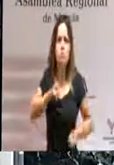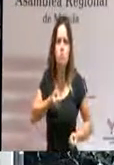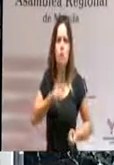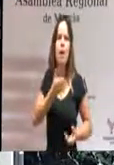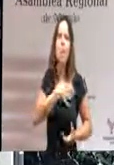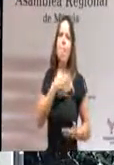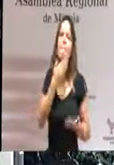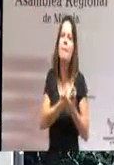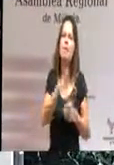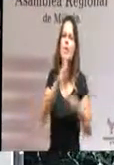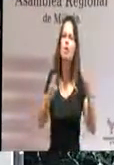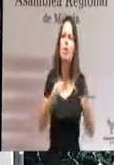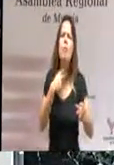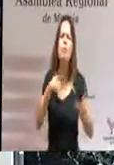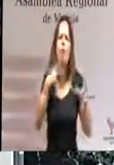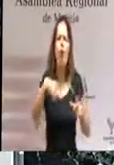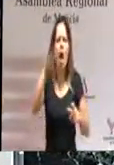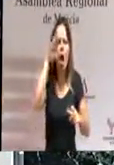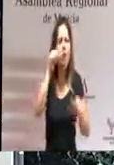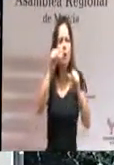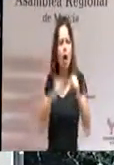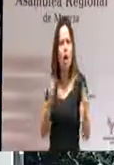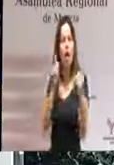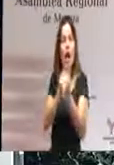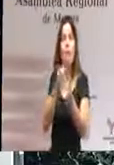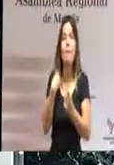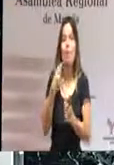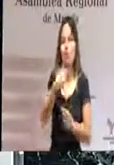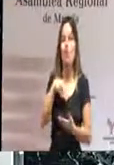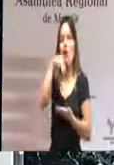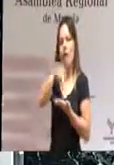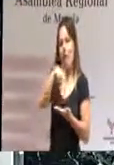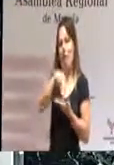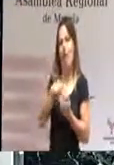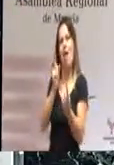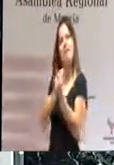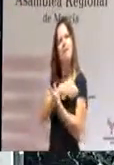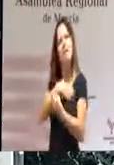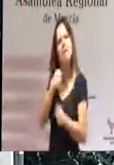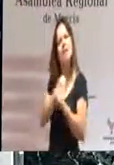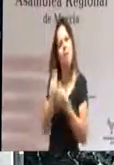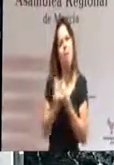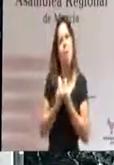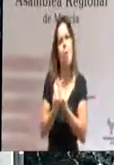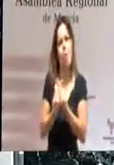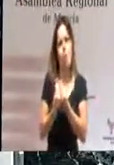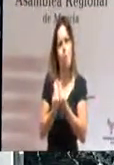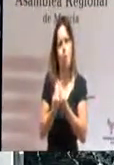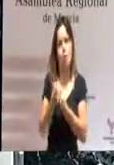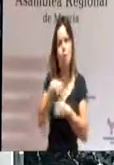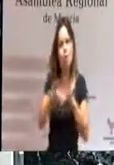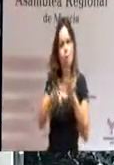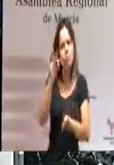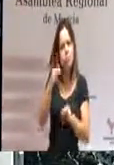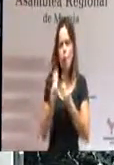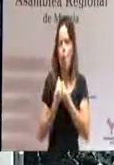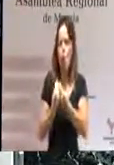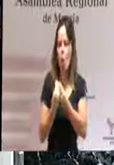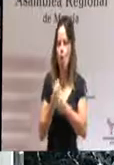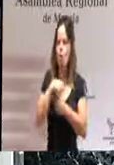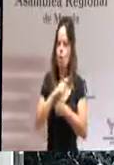demandando interlocutores que les escucharan. Y ahí estábamos nosotros, dispuestos a trabajar juntos, codecidiendo,